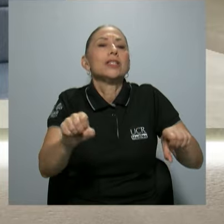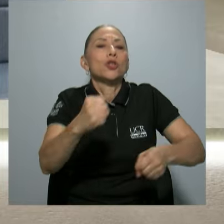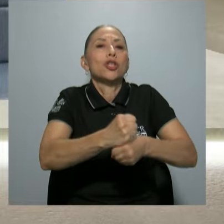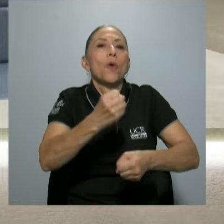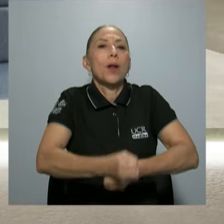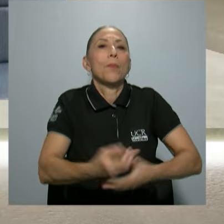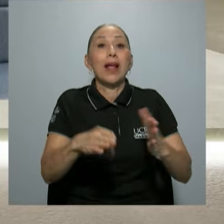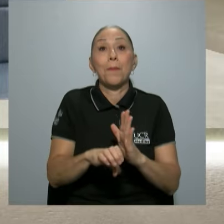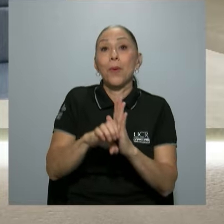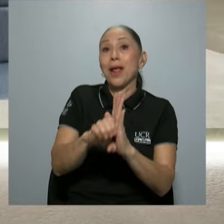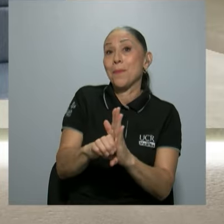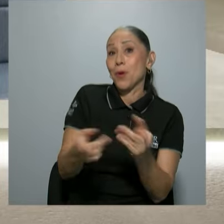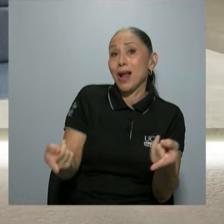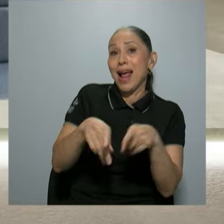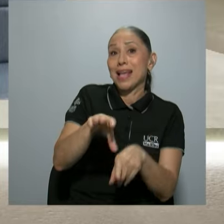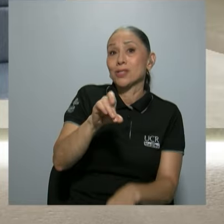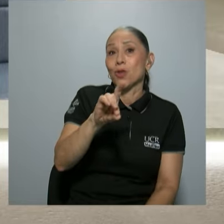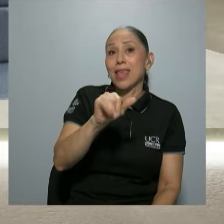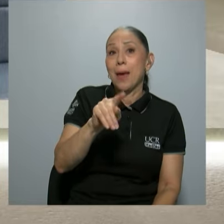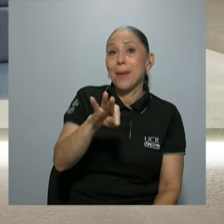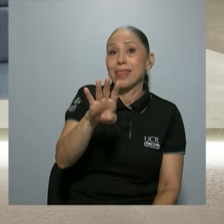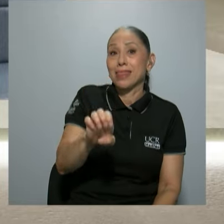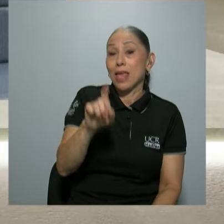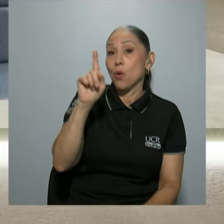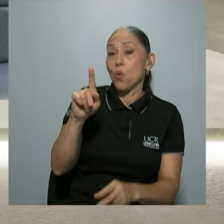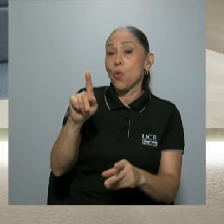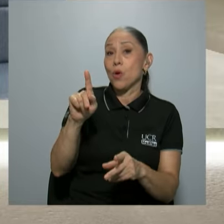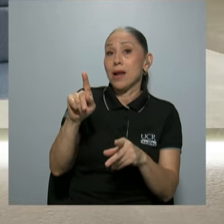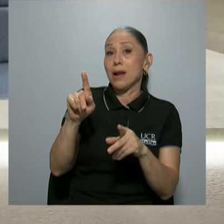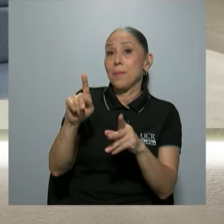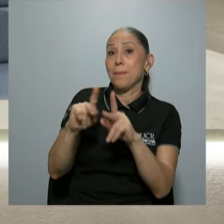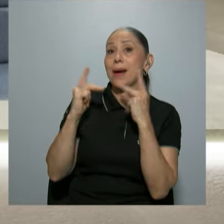un alcalde del Partido Nueva Generación está involucrado?